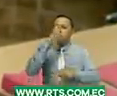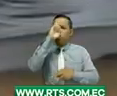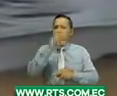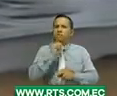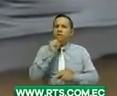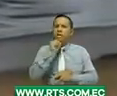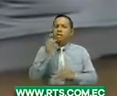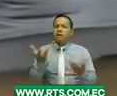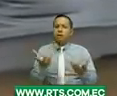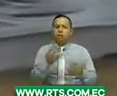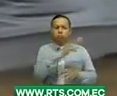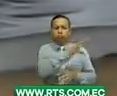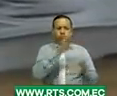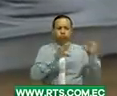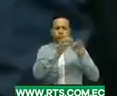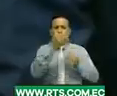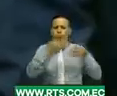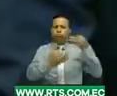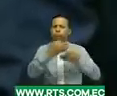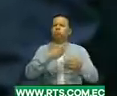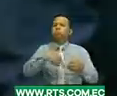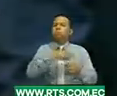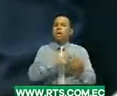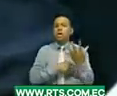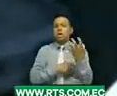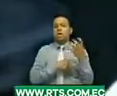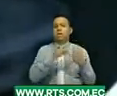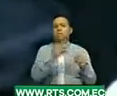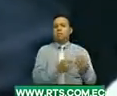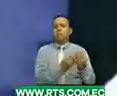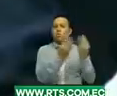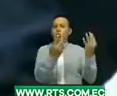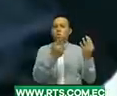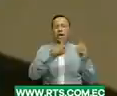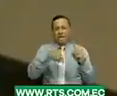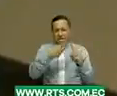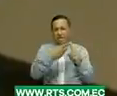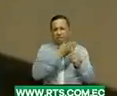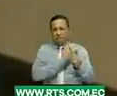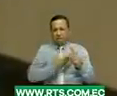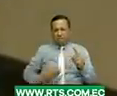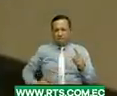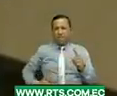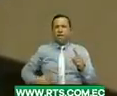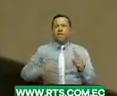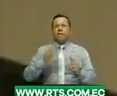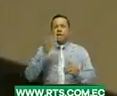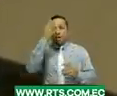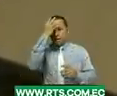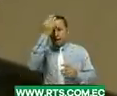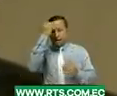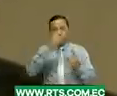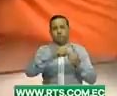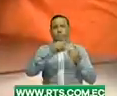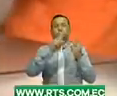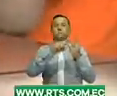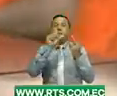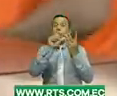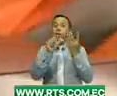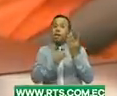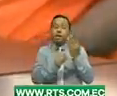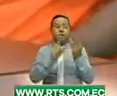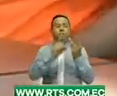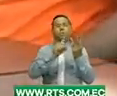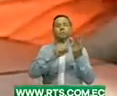15 personas, entre las que está el ex vicepresidente Jorge Glass y los ex ministros de hidrocarburos, Carlos